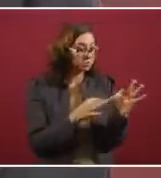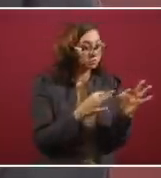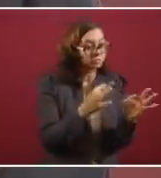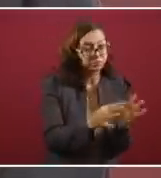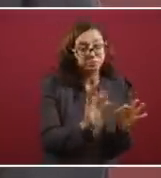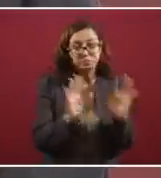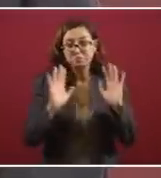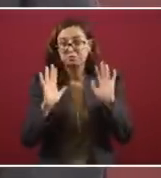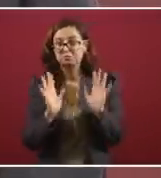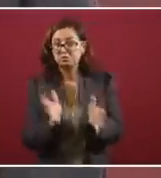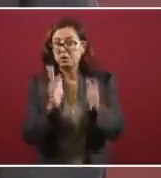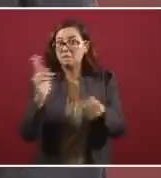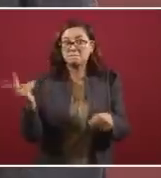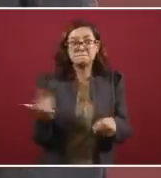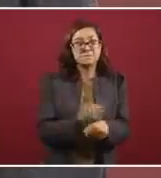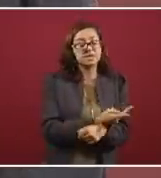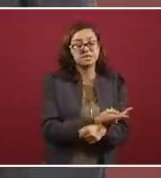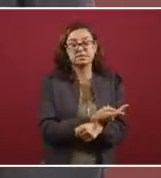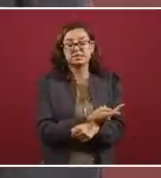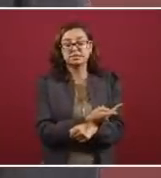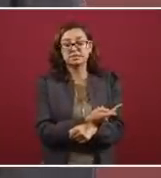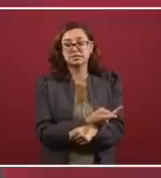consideramos